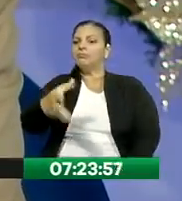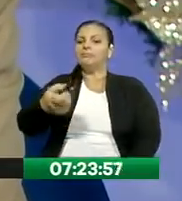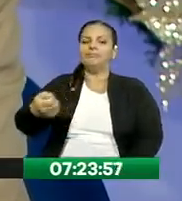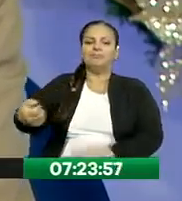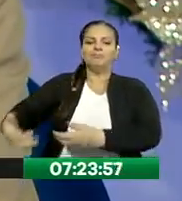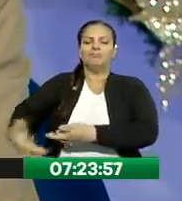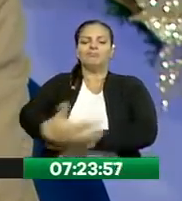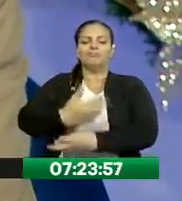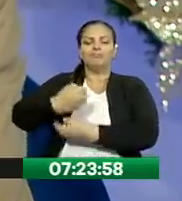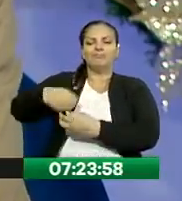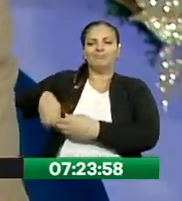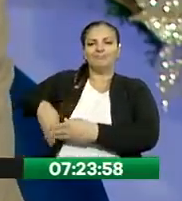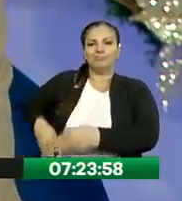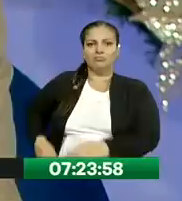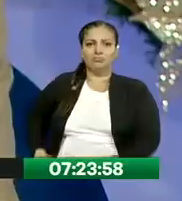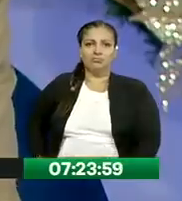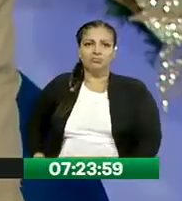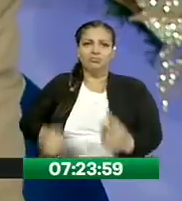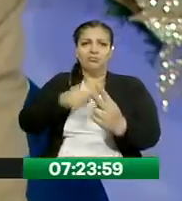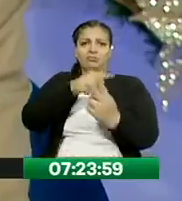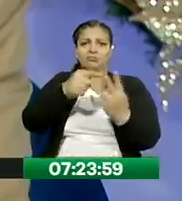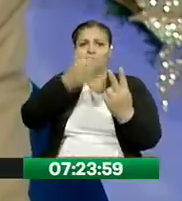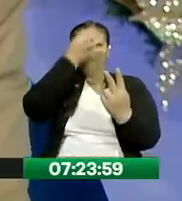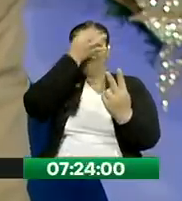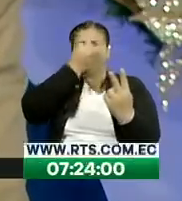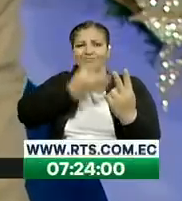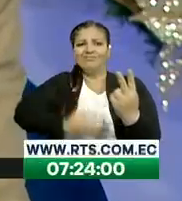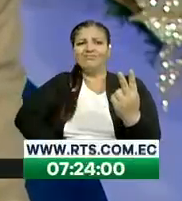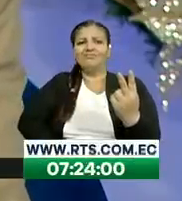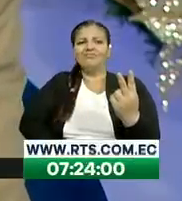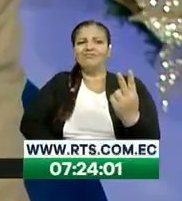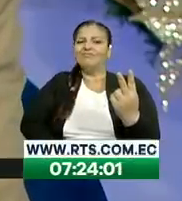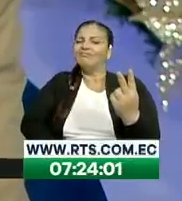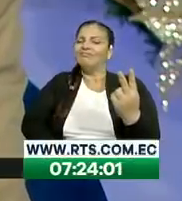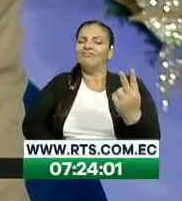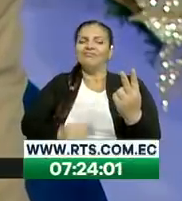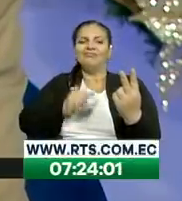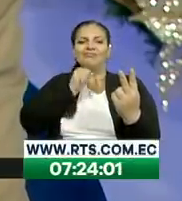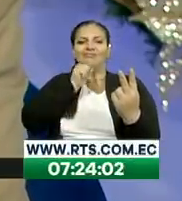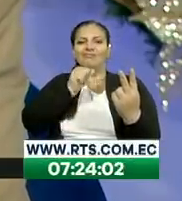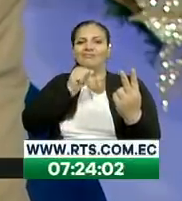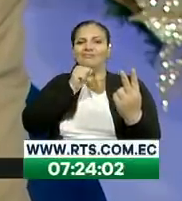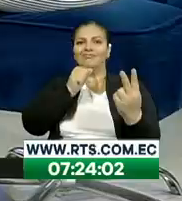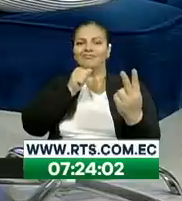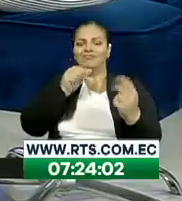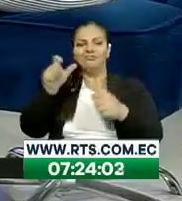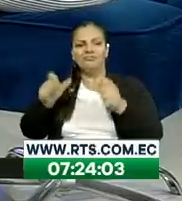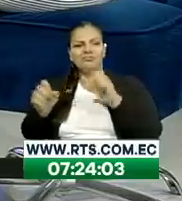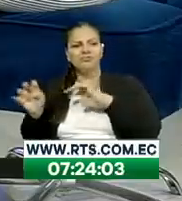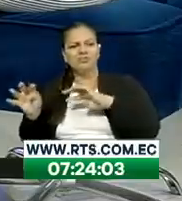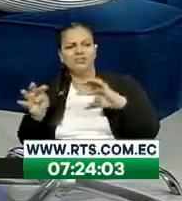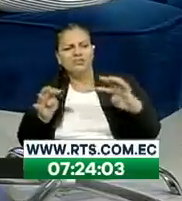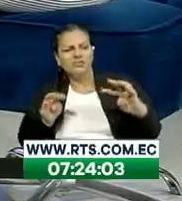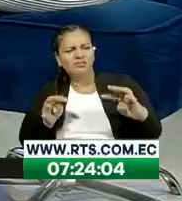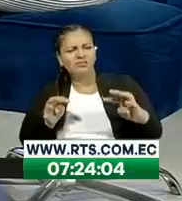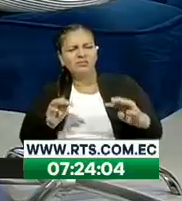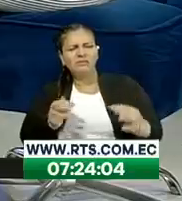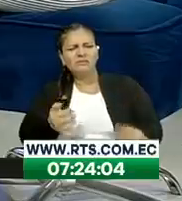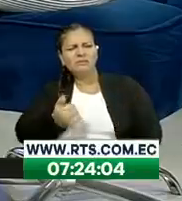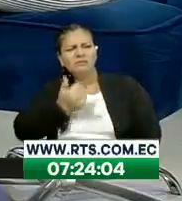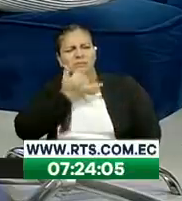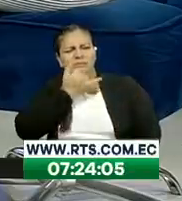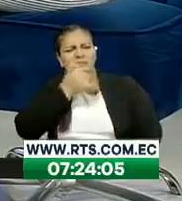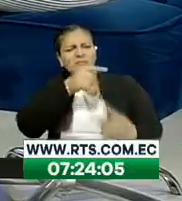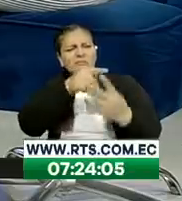nacional, lo que debe ser la política nacional. Eso es muy grave, doctor. Y eso es tremendamente grave. Y en